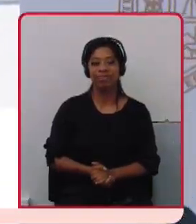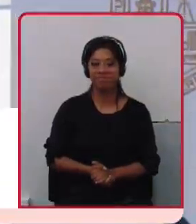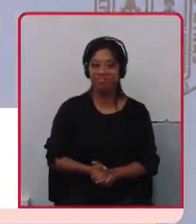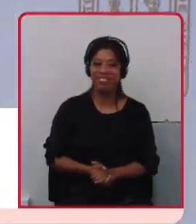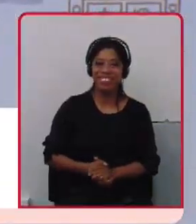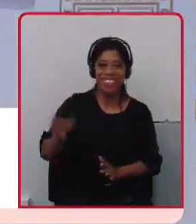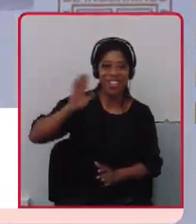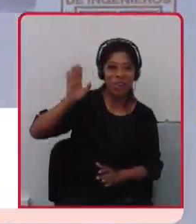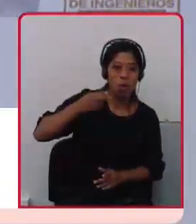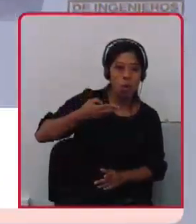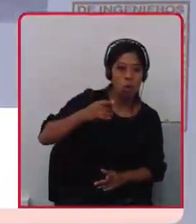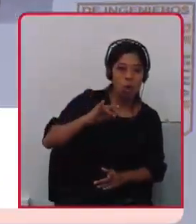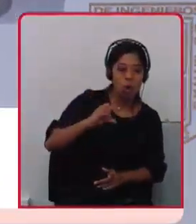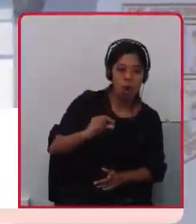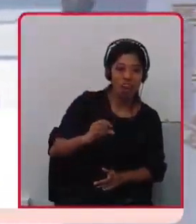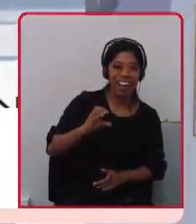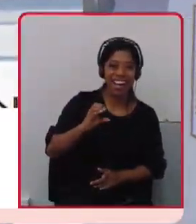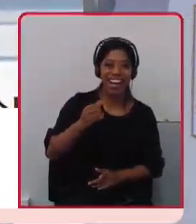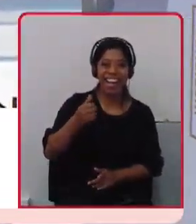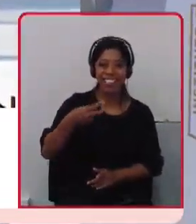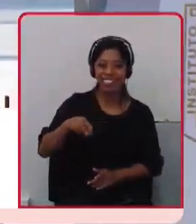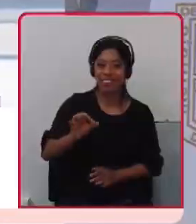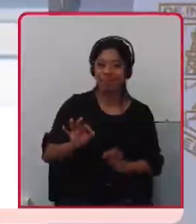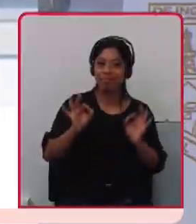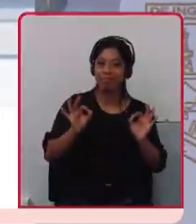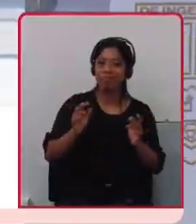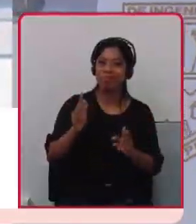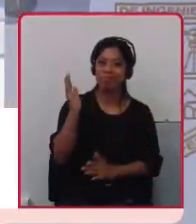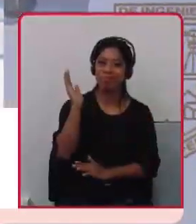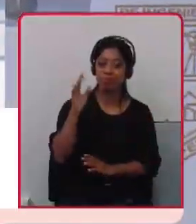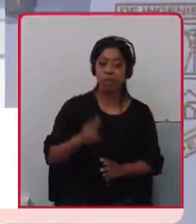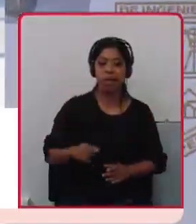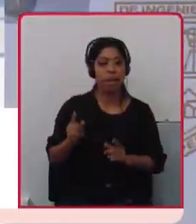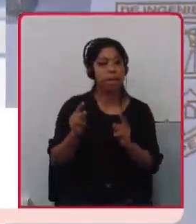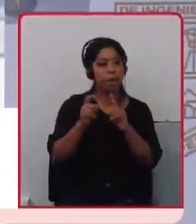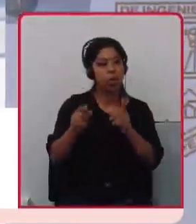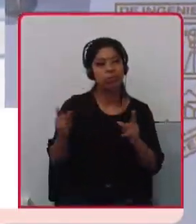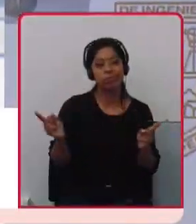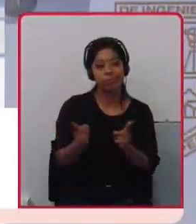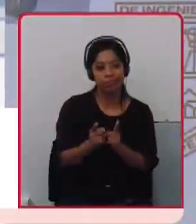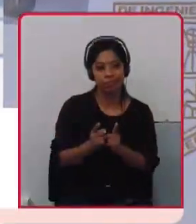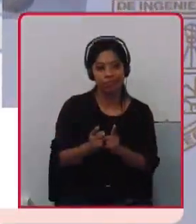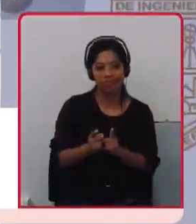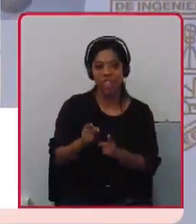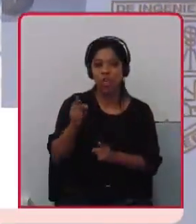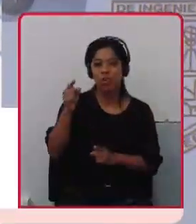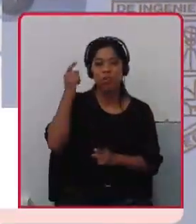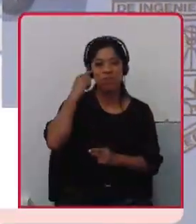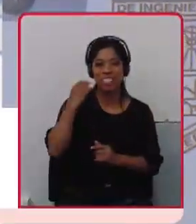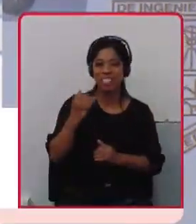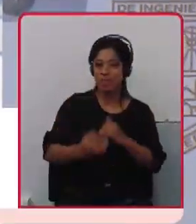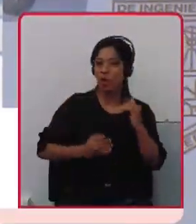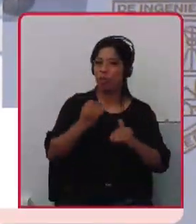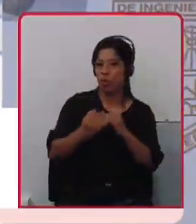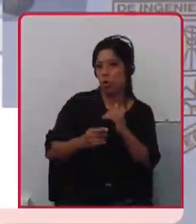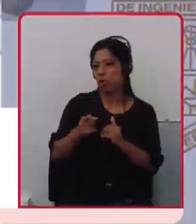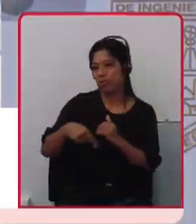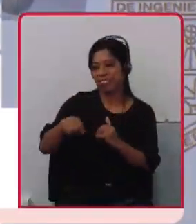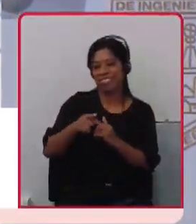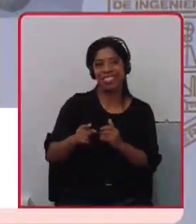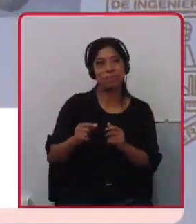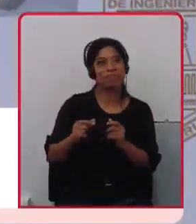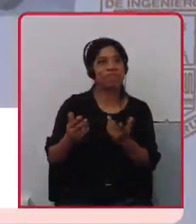¿Qué tal? Hugo Caña por aquí. Excelente presentación. Quería hacerte una pregunta breve. ¿Cuáles serían los protocolos que ustedes siguen